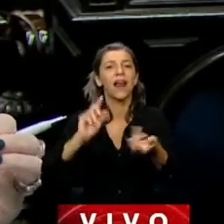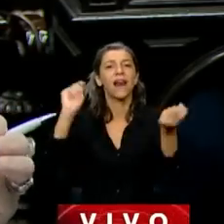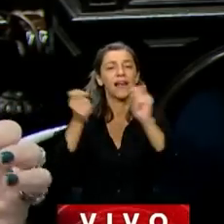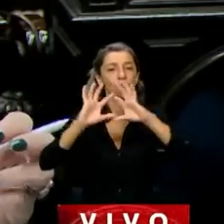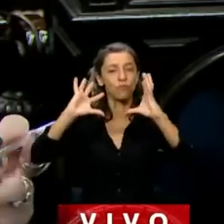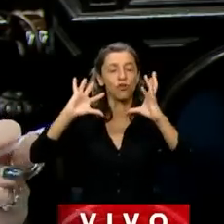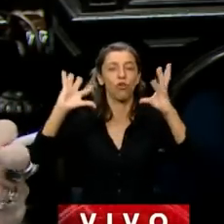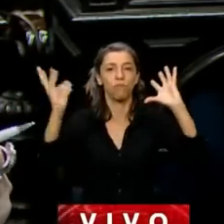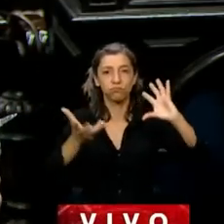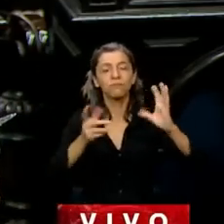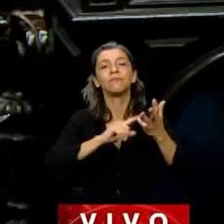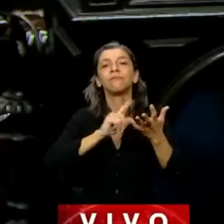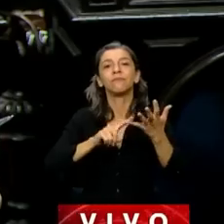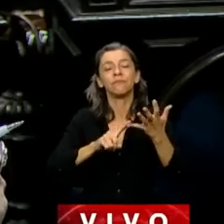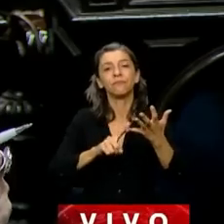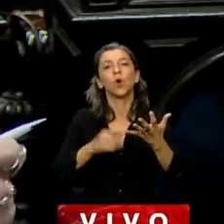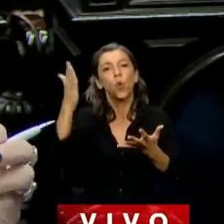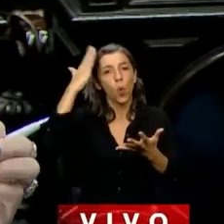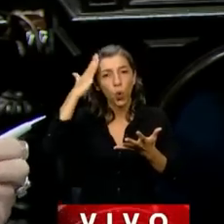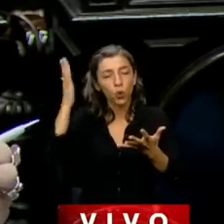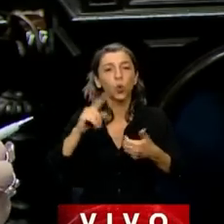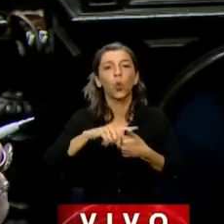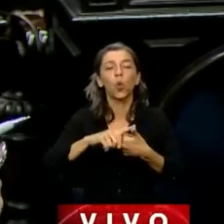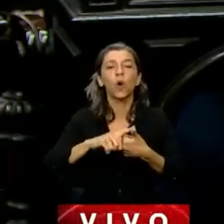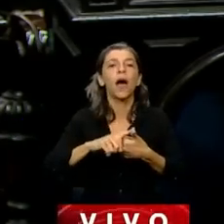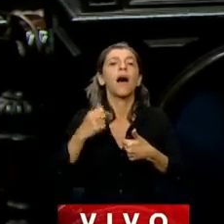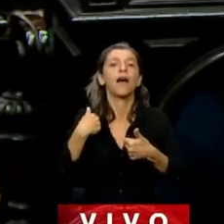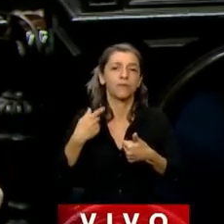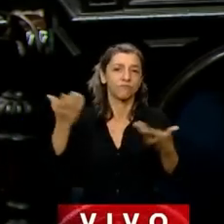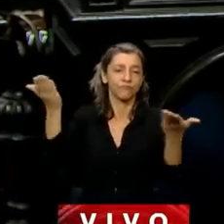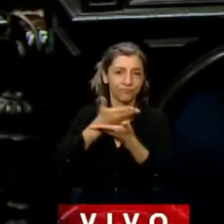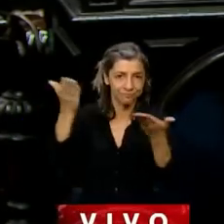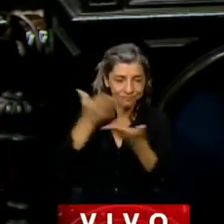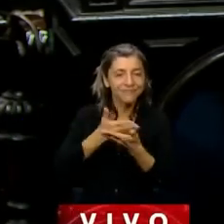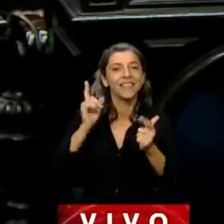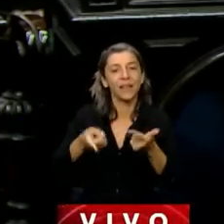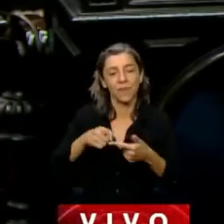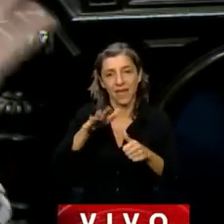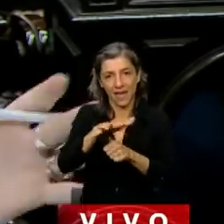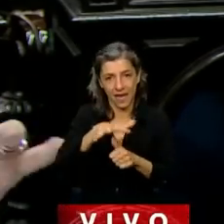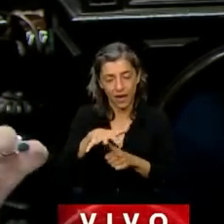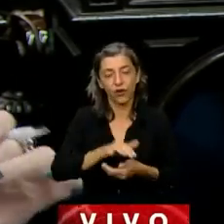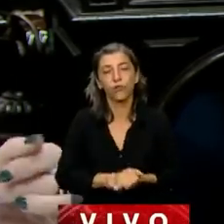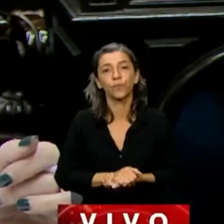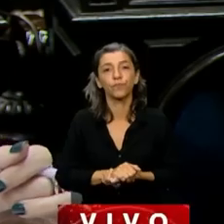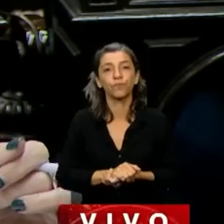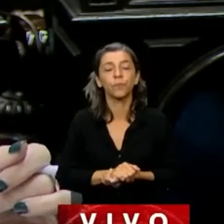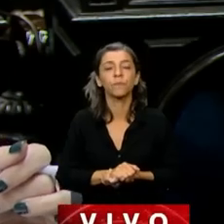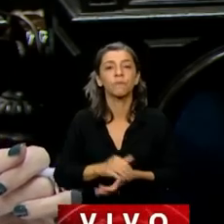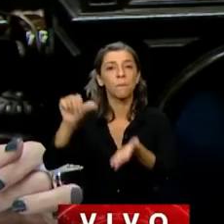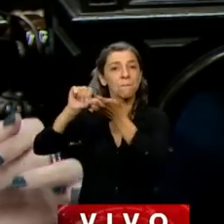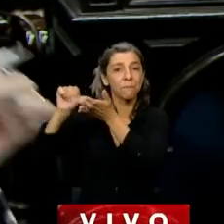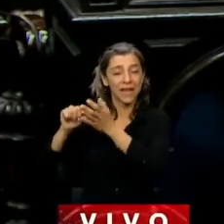climático, cultura, multilateralismo, asociación birregional y género. Los países de la Unión